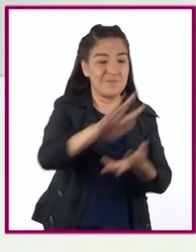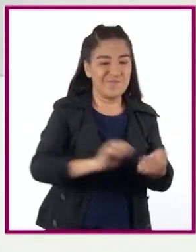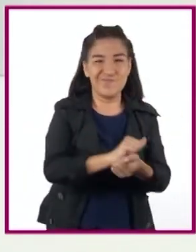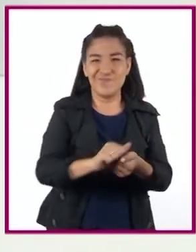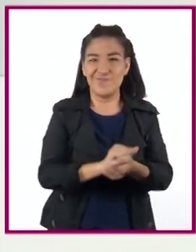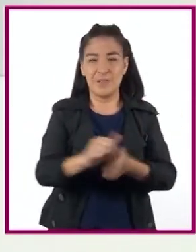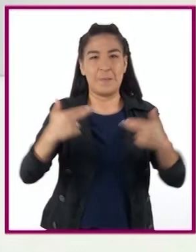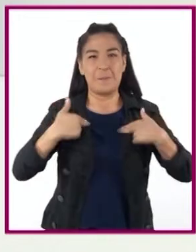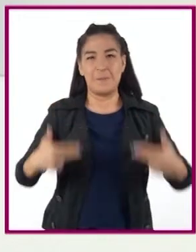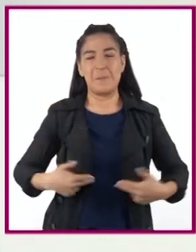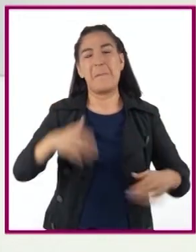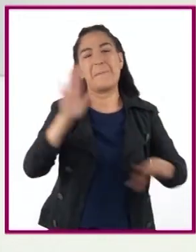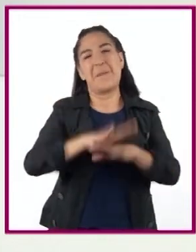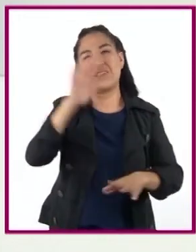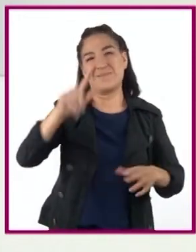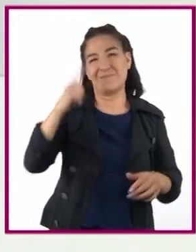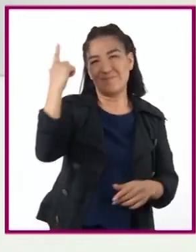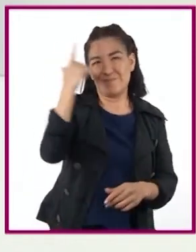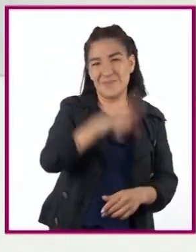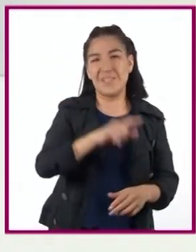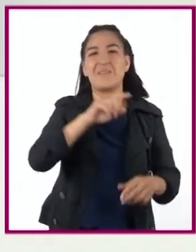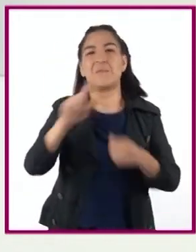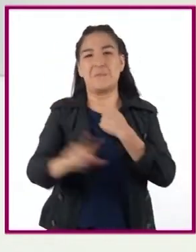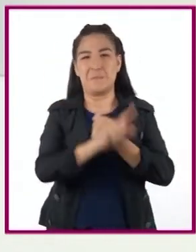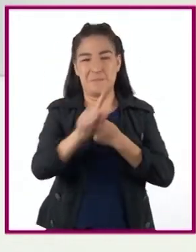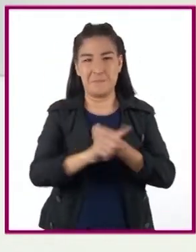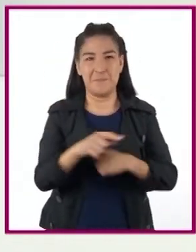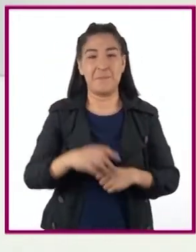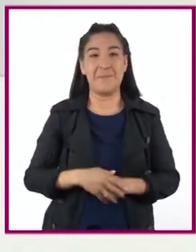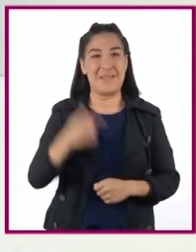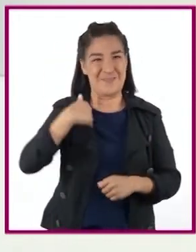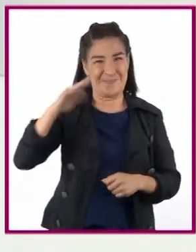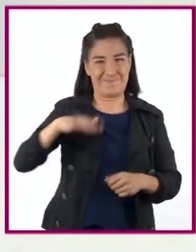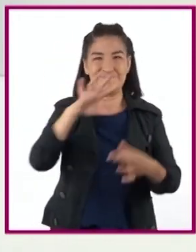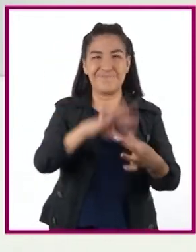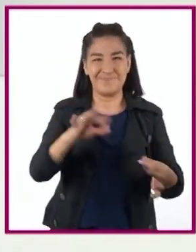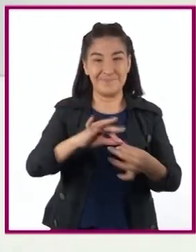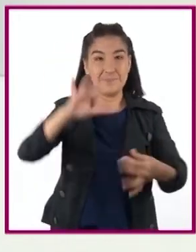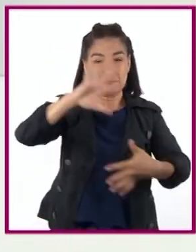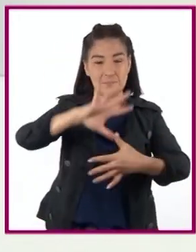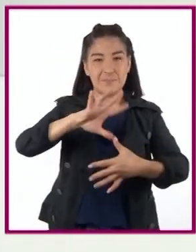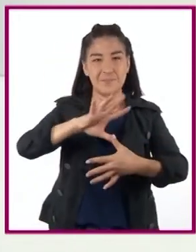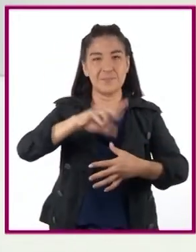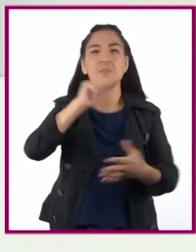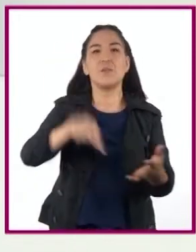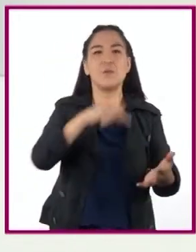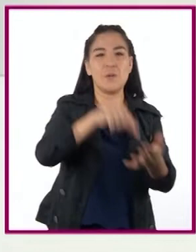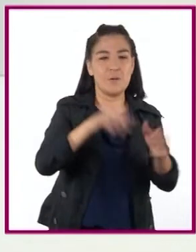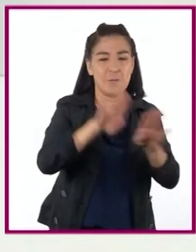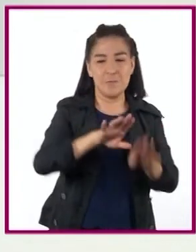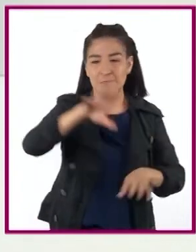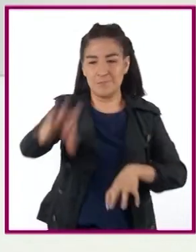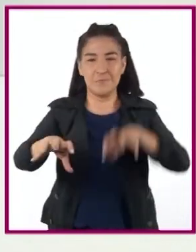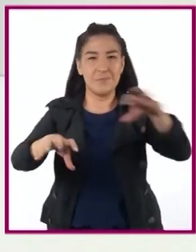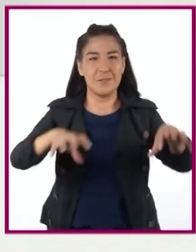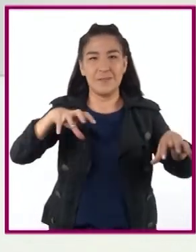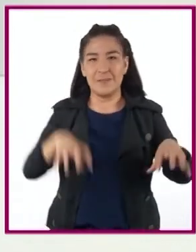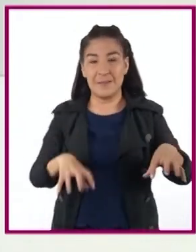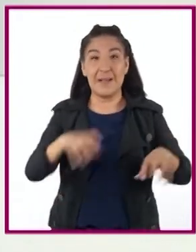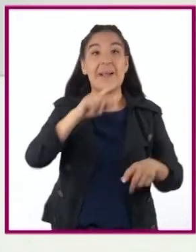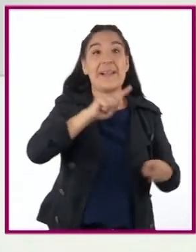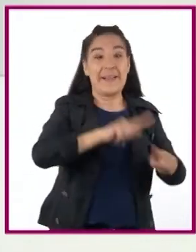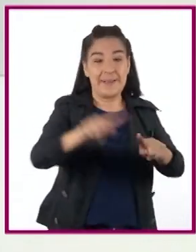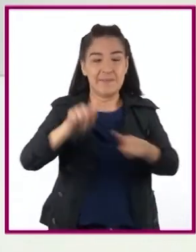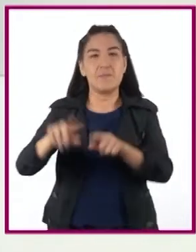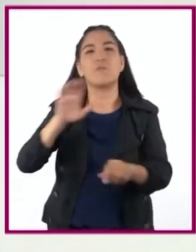y grandes catástrofes. Como ya les comenté, Mesoamérica se dividió en áreas y cada una destacaron